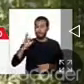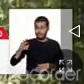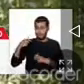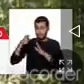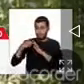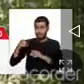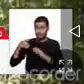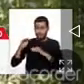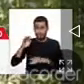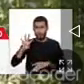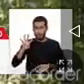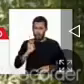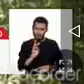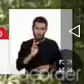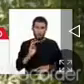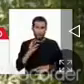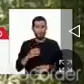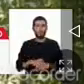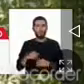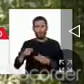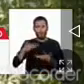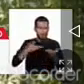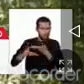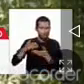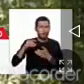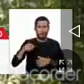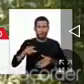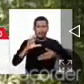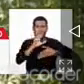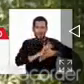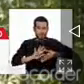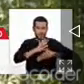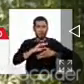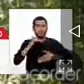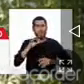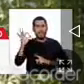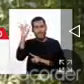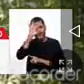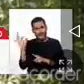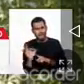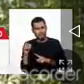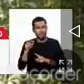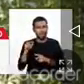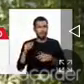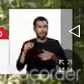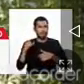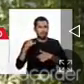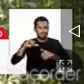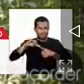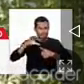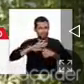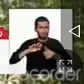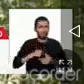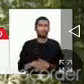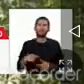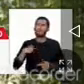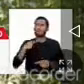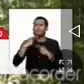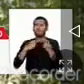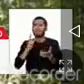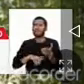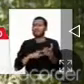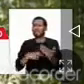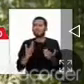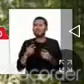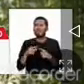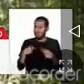video dijo una cifra del 46% del Producto Interno Bruto de América Latina y el Caribe. Ahora, termino con esto. ¿Cuáles son los